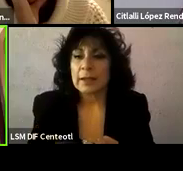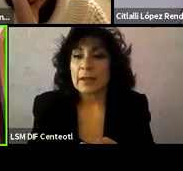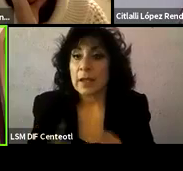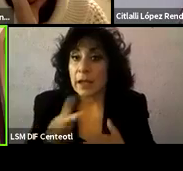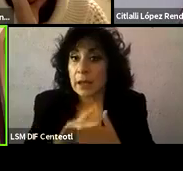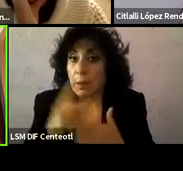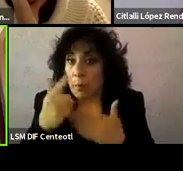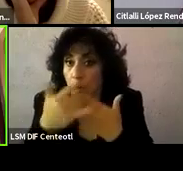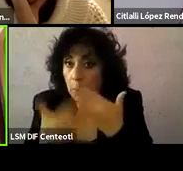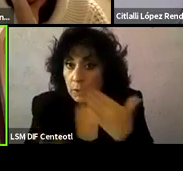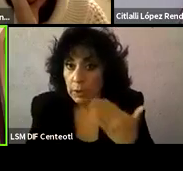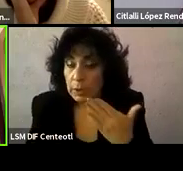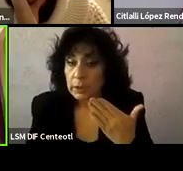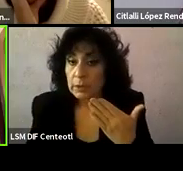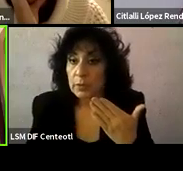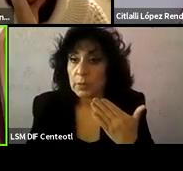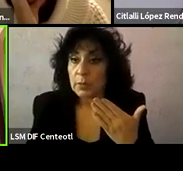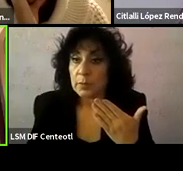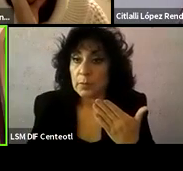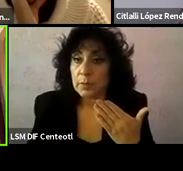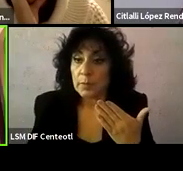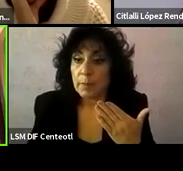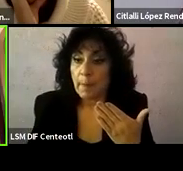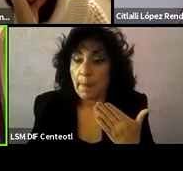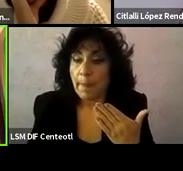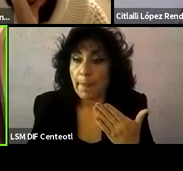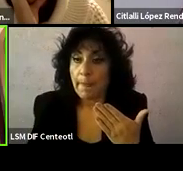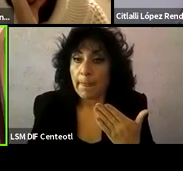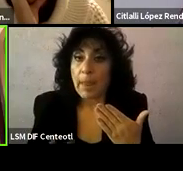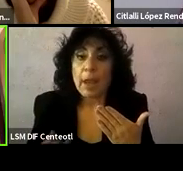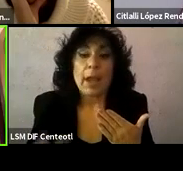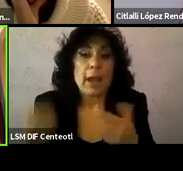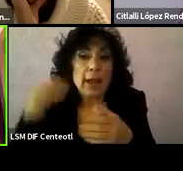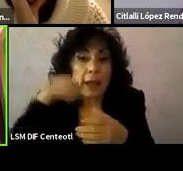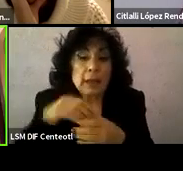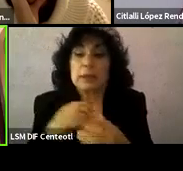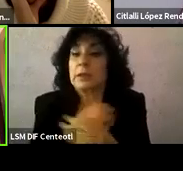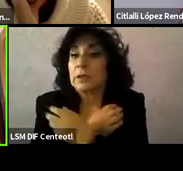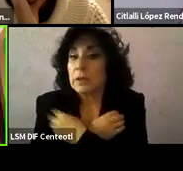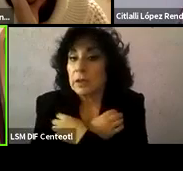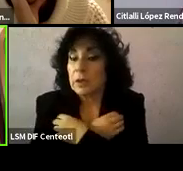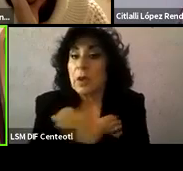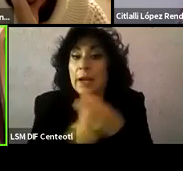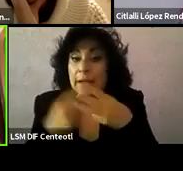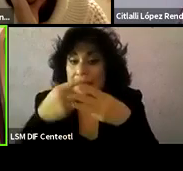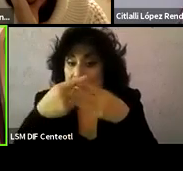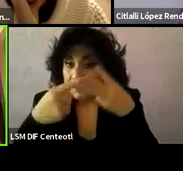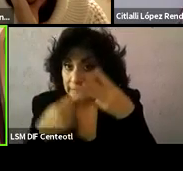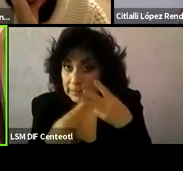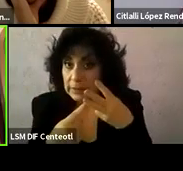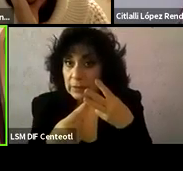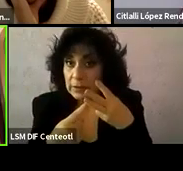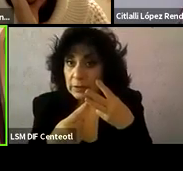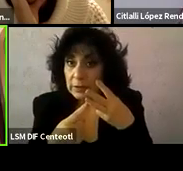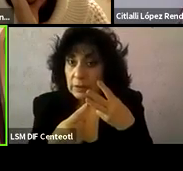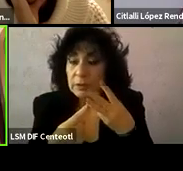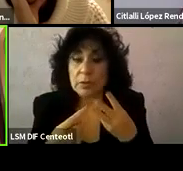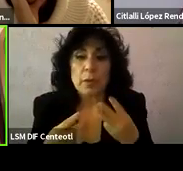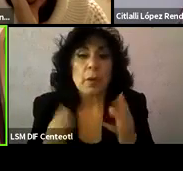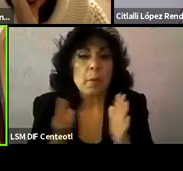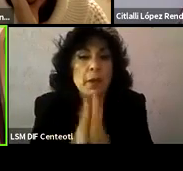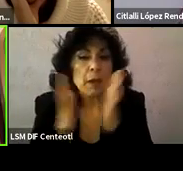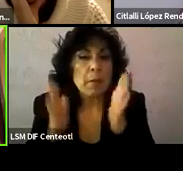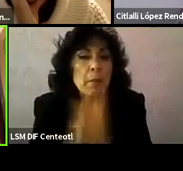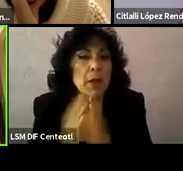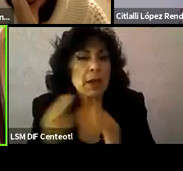el ámbito de donde sea, pero particularmente en la escuela, los 3 consejos tienen que participar, tienen que